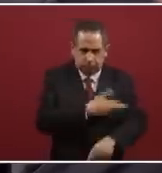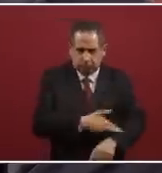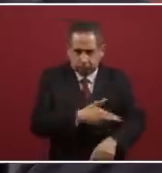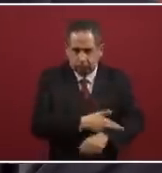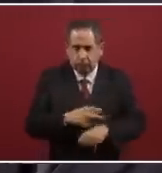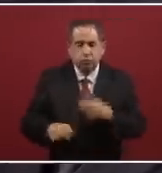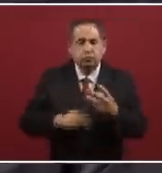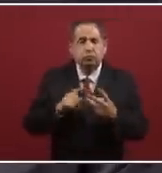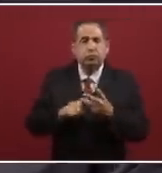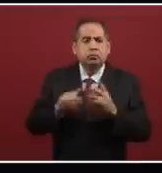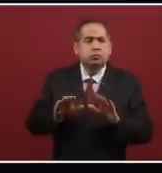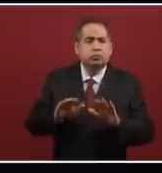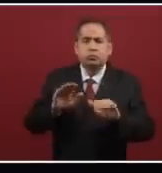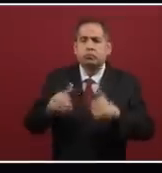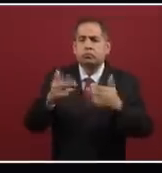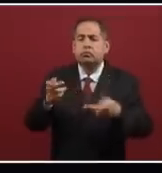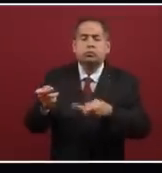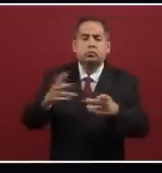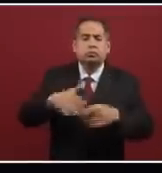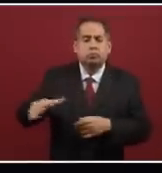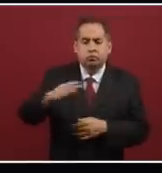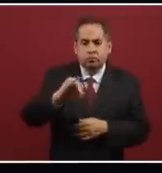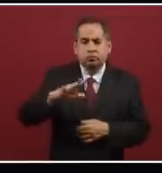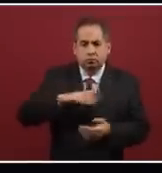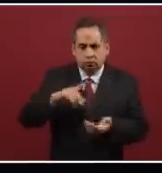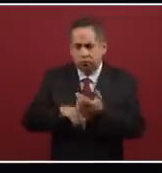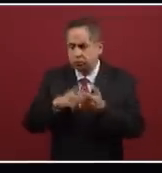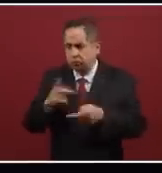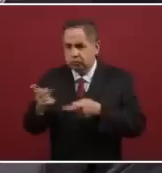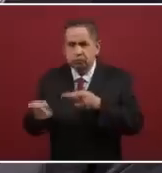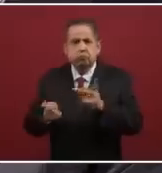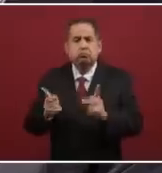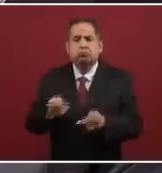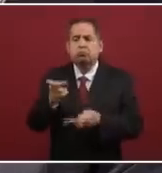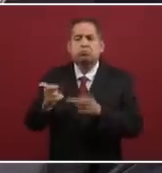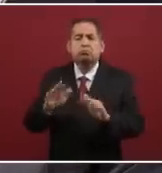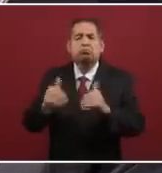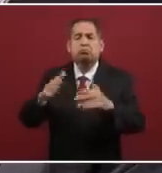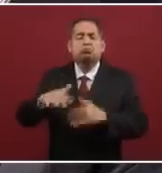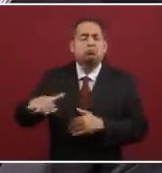la consulta, sí se están haciendo las consultas